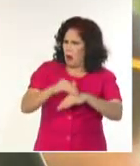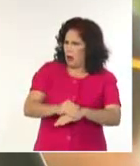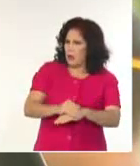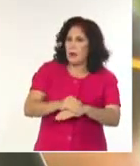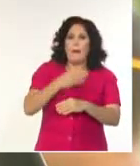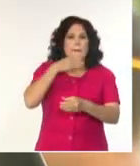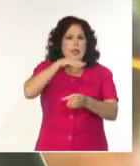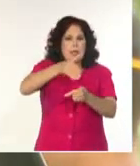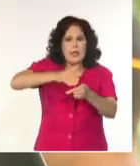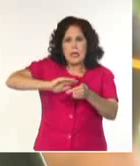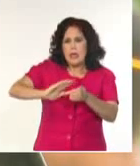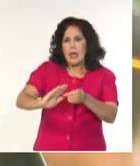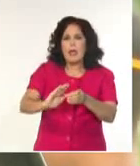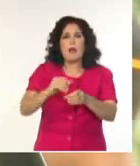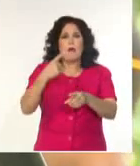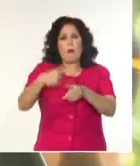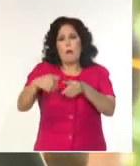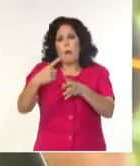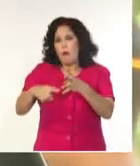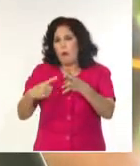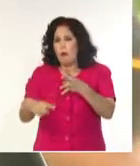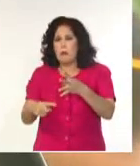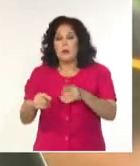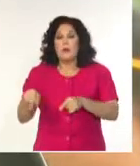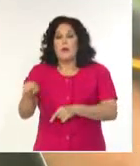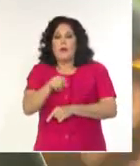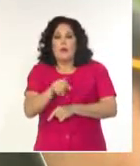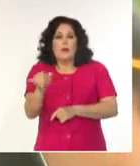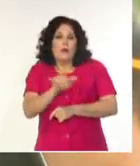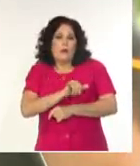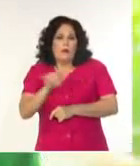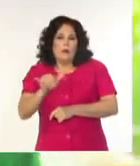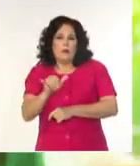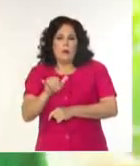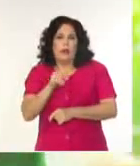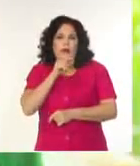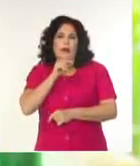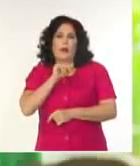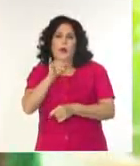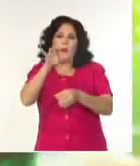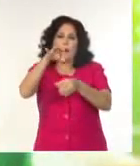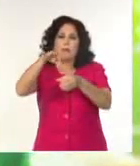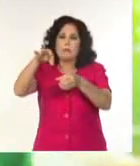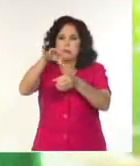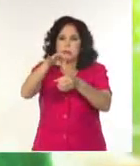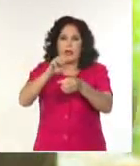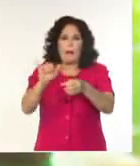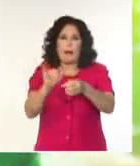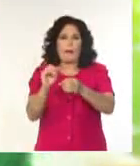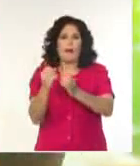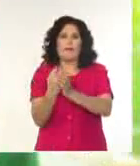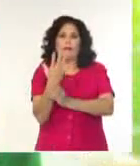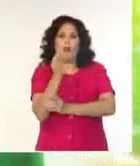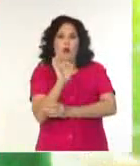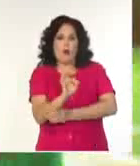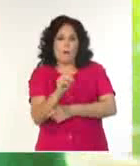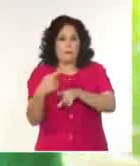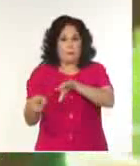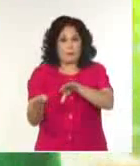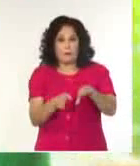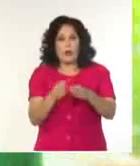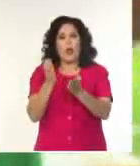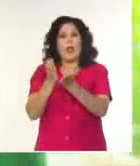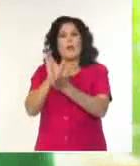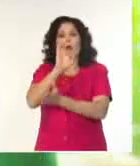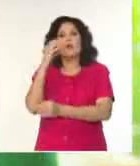miel, la cera, el propóleo. Queríamos ahora incursionar también en lo que es el polen. Hemos creado, sobre todo, un centro de educación ambiental.